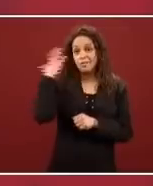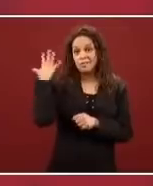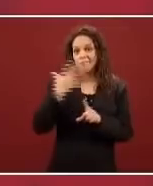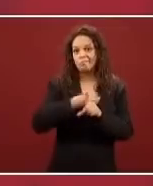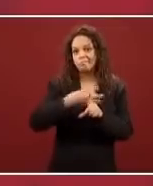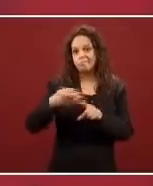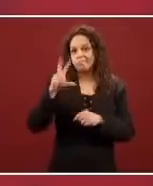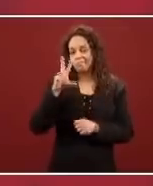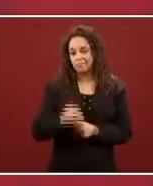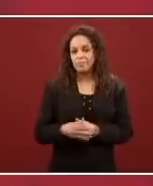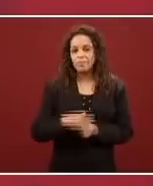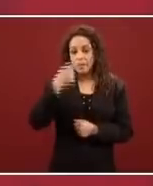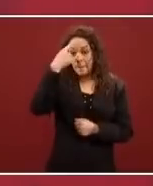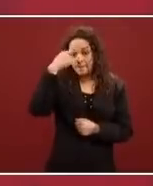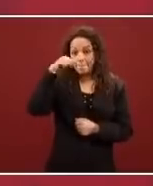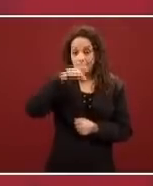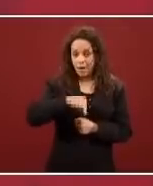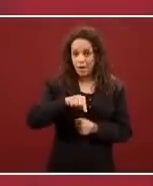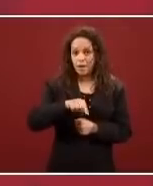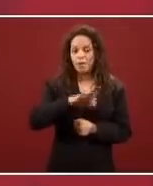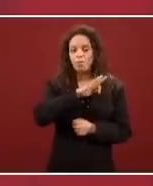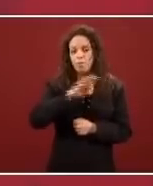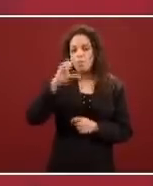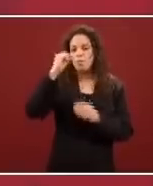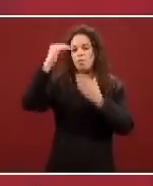curva epidémica lo más plana posible.